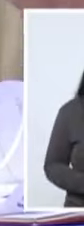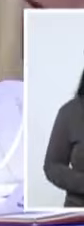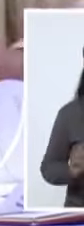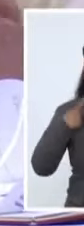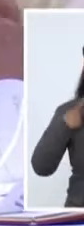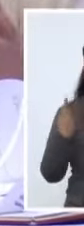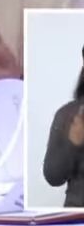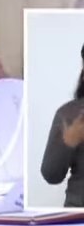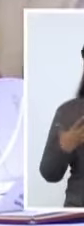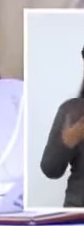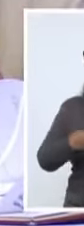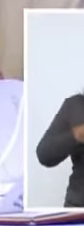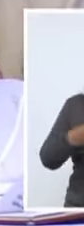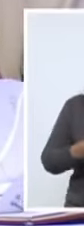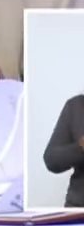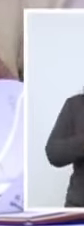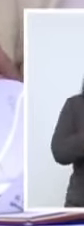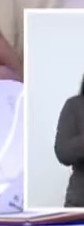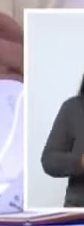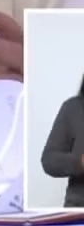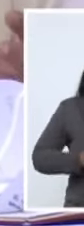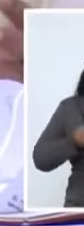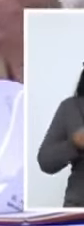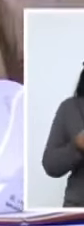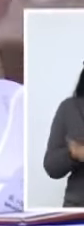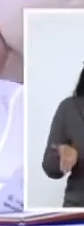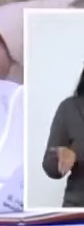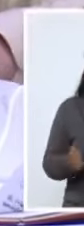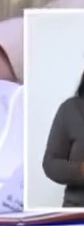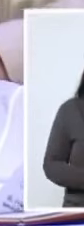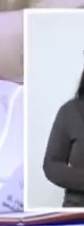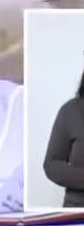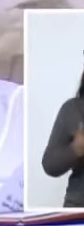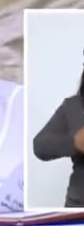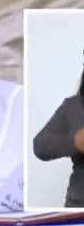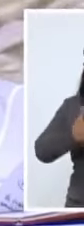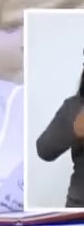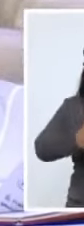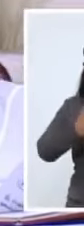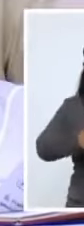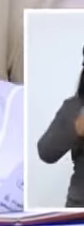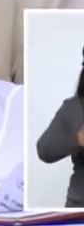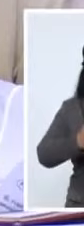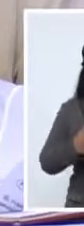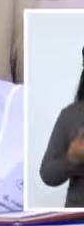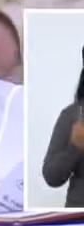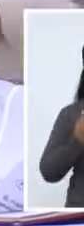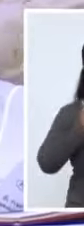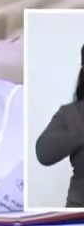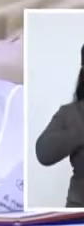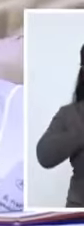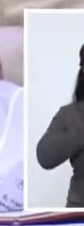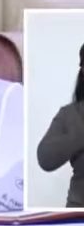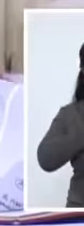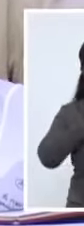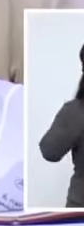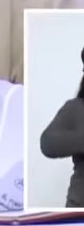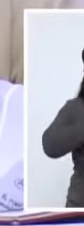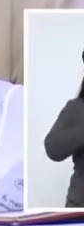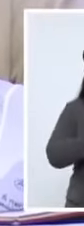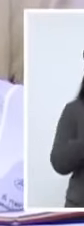resistir y tratar de atenuar. Ahora, la cosa está en cómo le metemos a la interna, a la